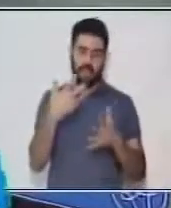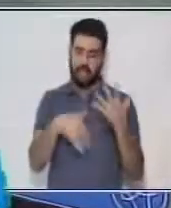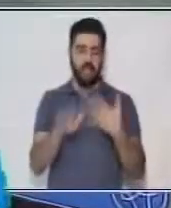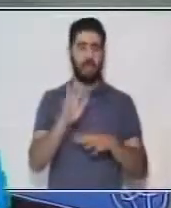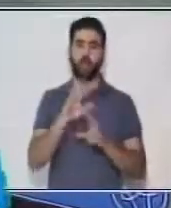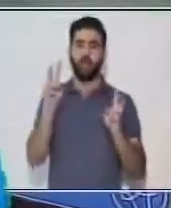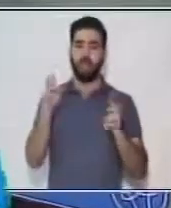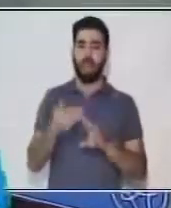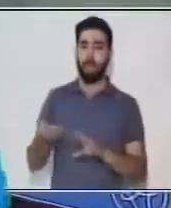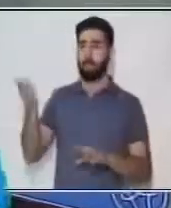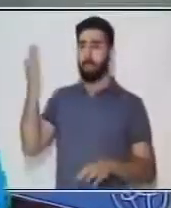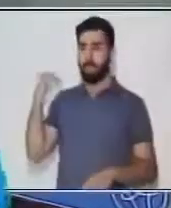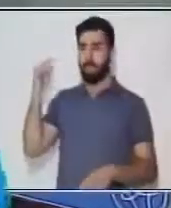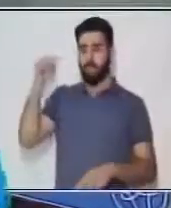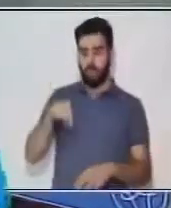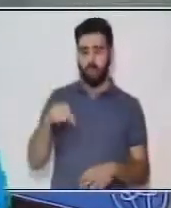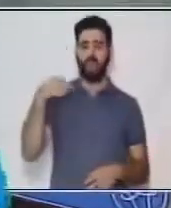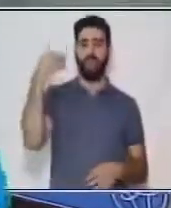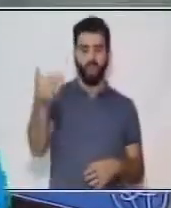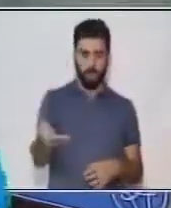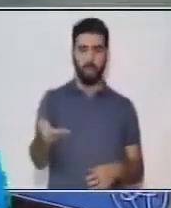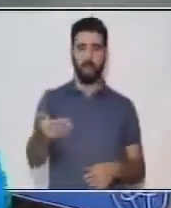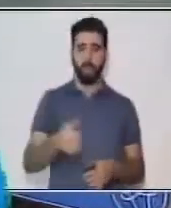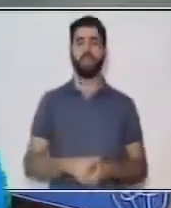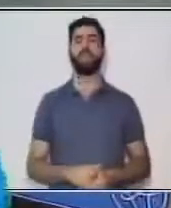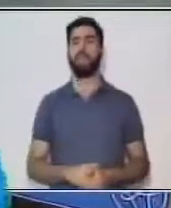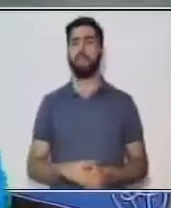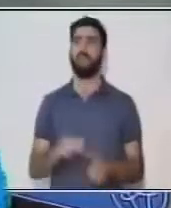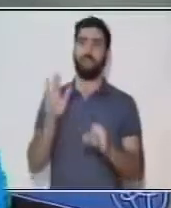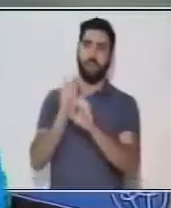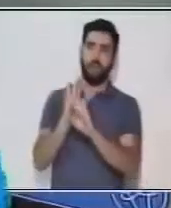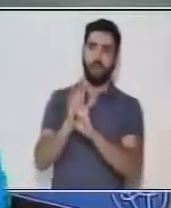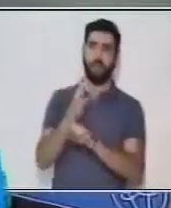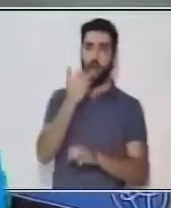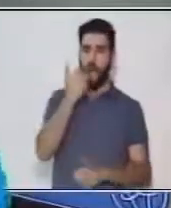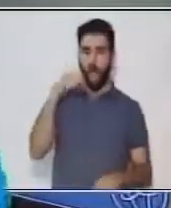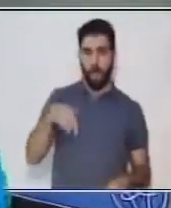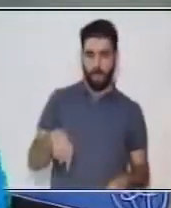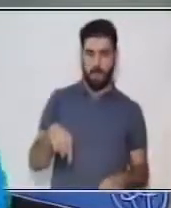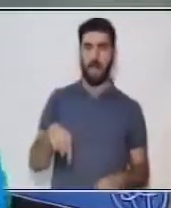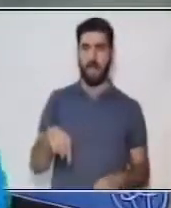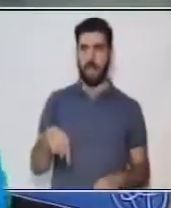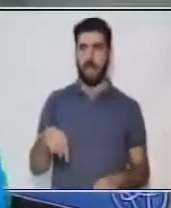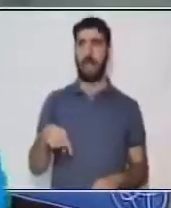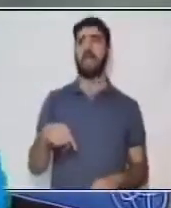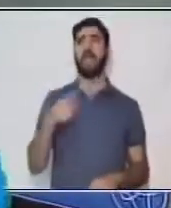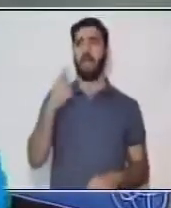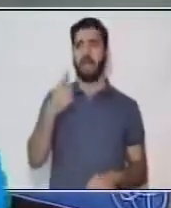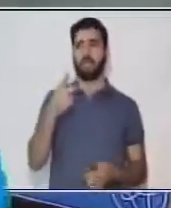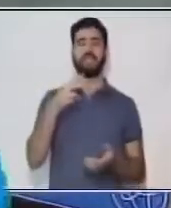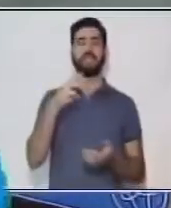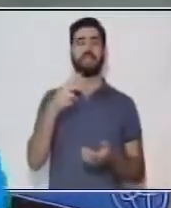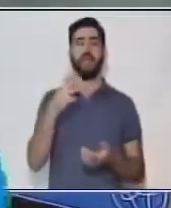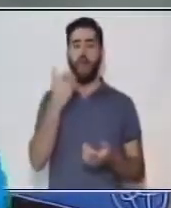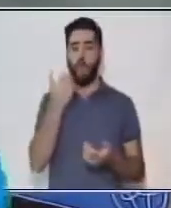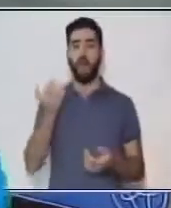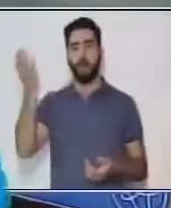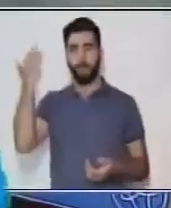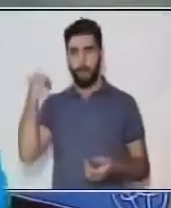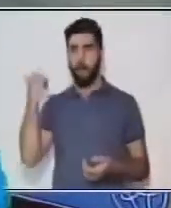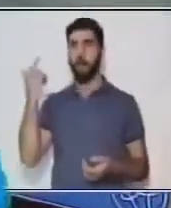en o, ¿sí? Comió, saltó, durmió,